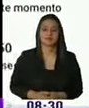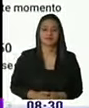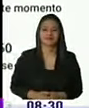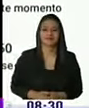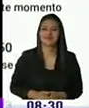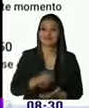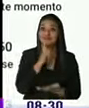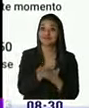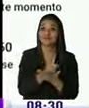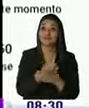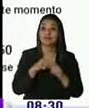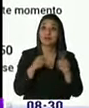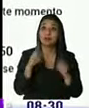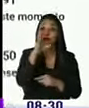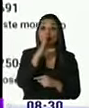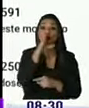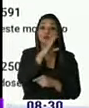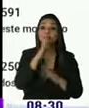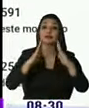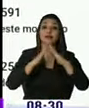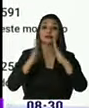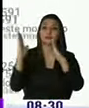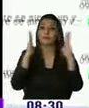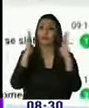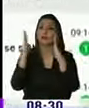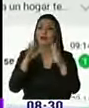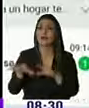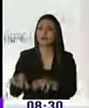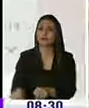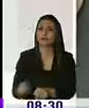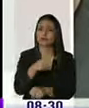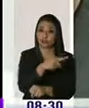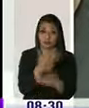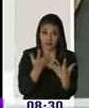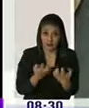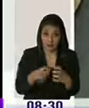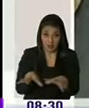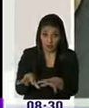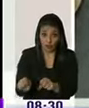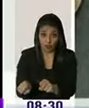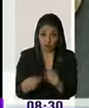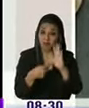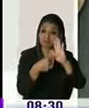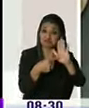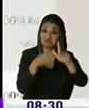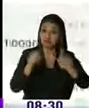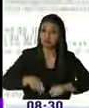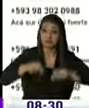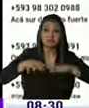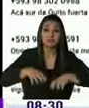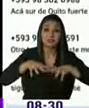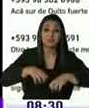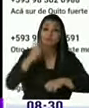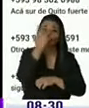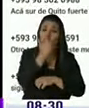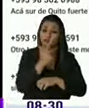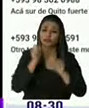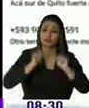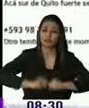Ah, no, pero está buscando un hogar temporal, una adopción. Qué lindo. Usted quiere adoptar, también le podemos ayudar. Miren esta maravilla.